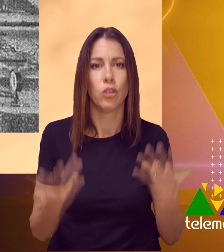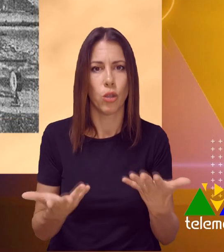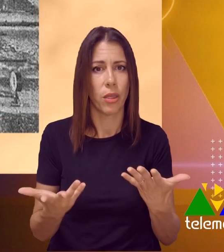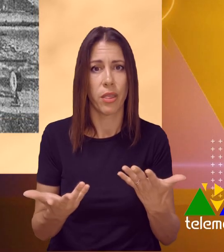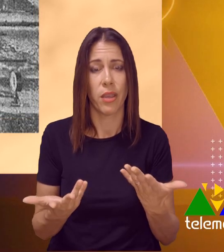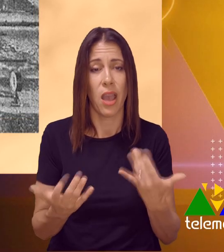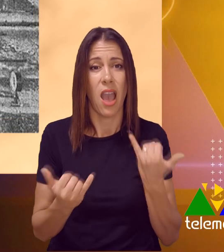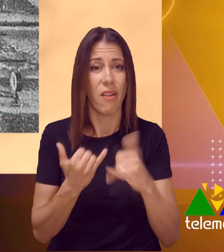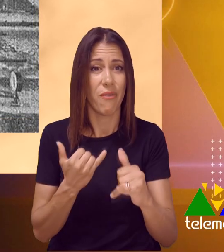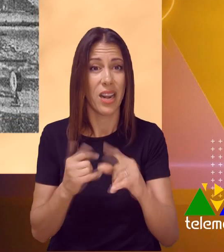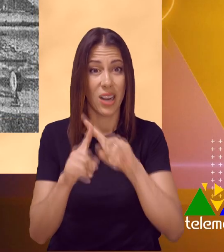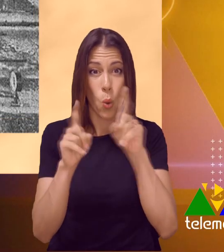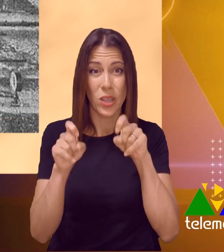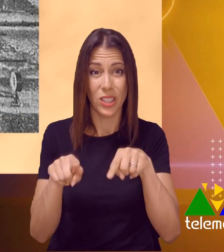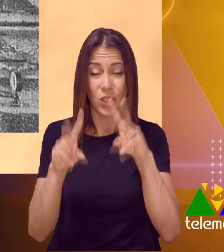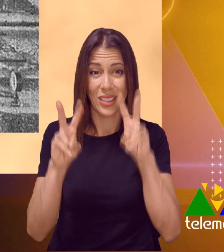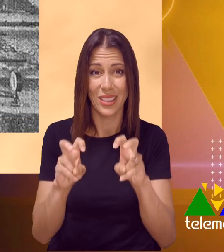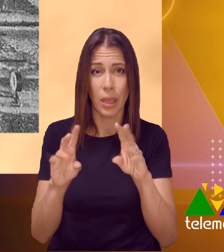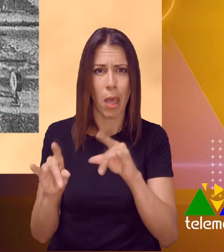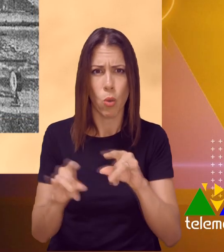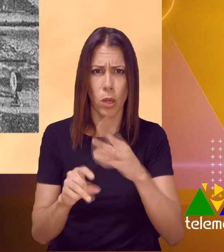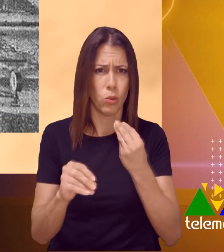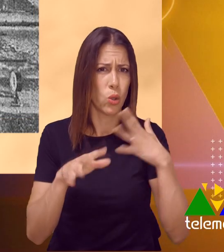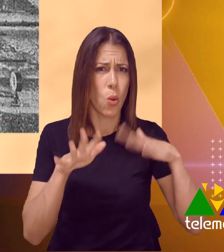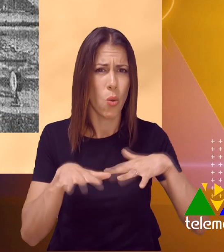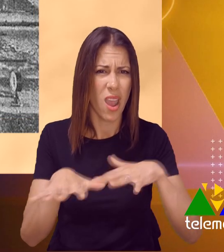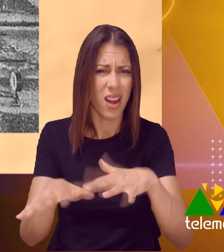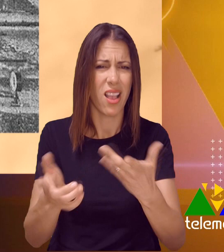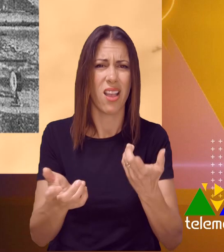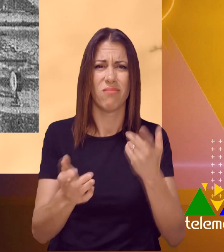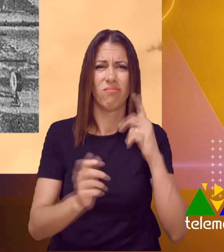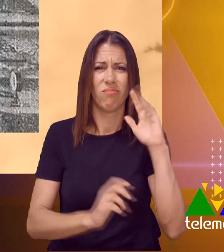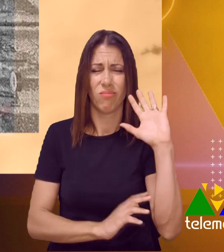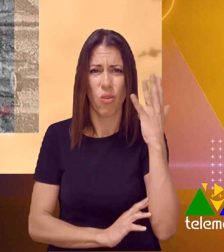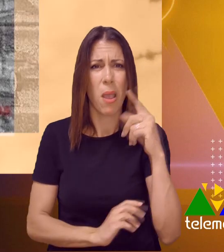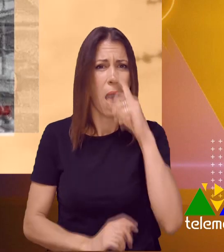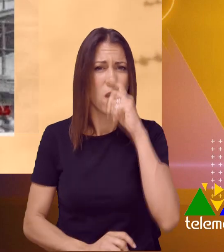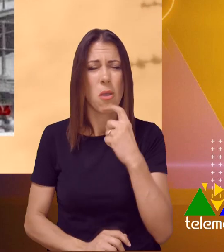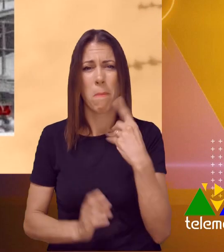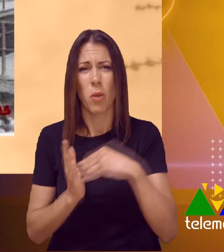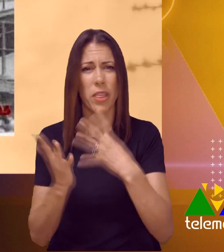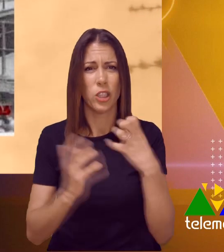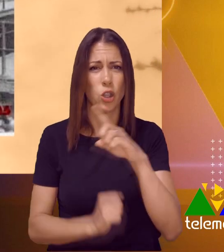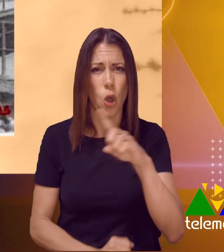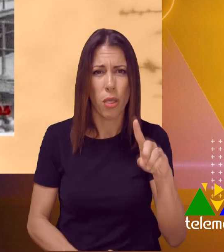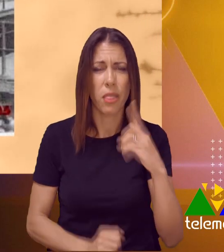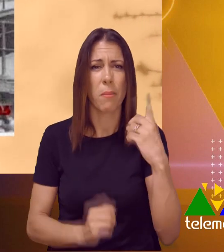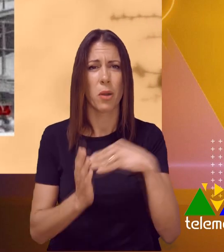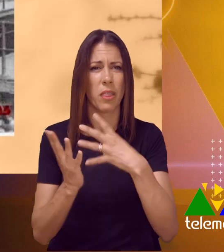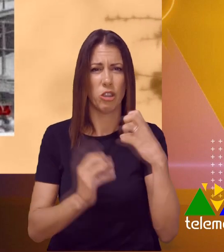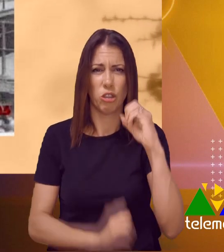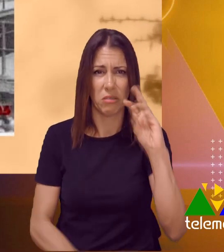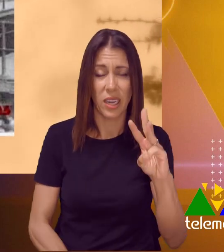la cuestión azucarera generó en Motril huelgas, manifestaciones, 1911, 1903, 1907,